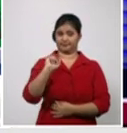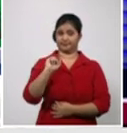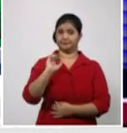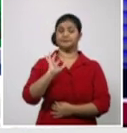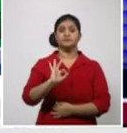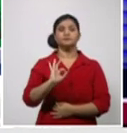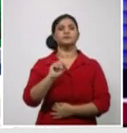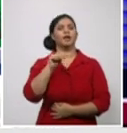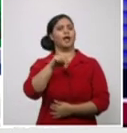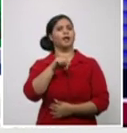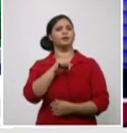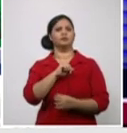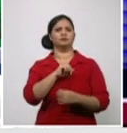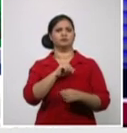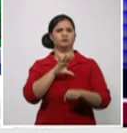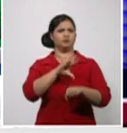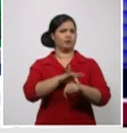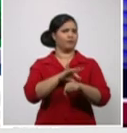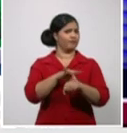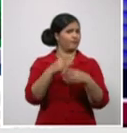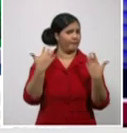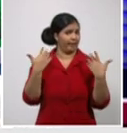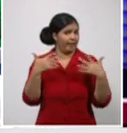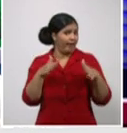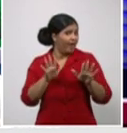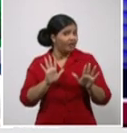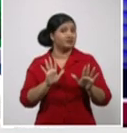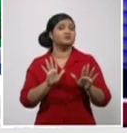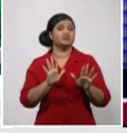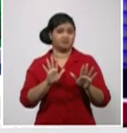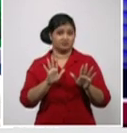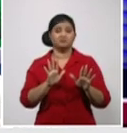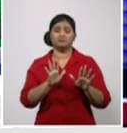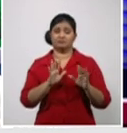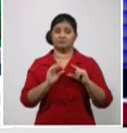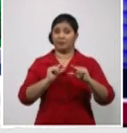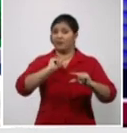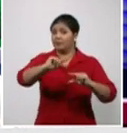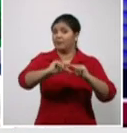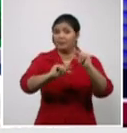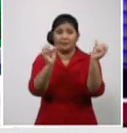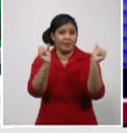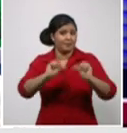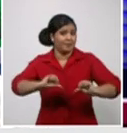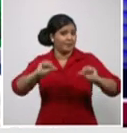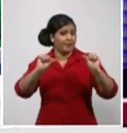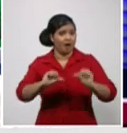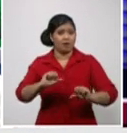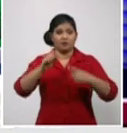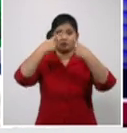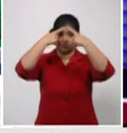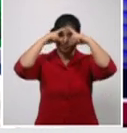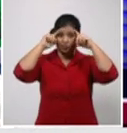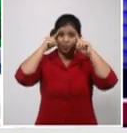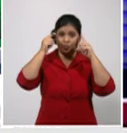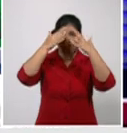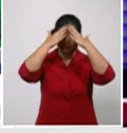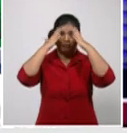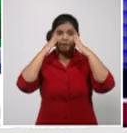cuadro súbito, muy rápido, con mareo, sudoración profusa, falta de